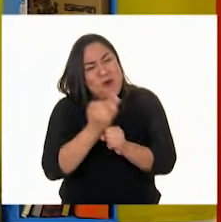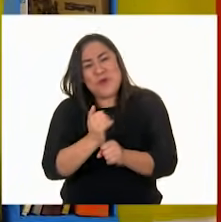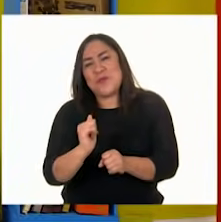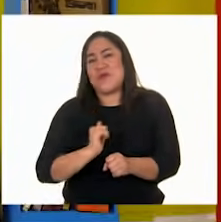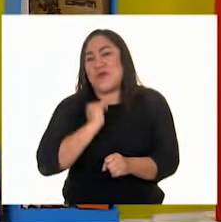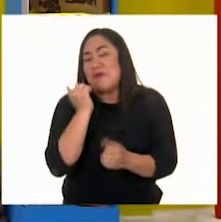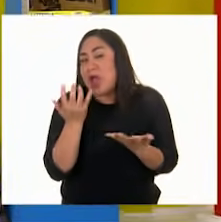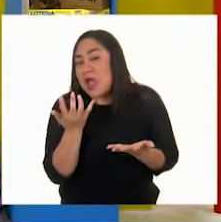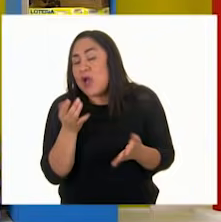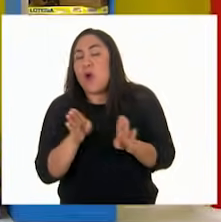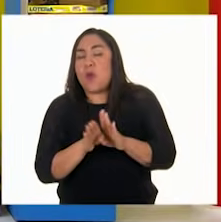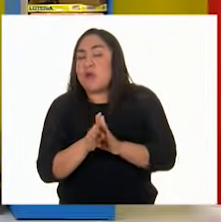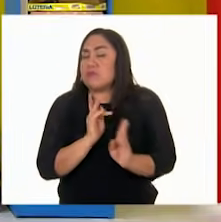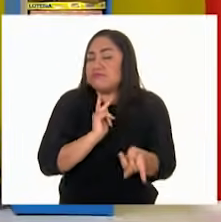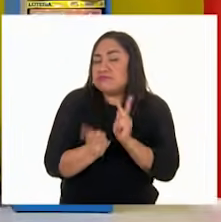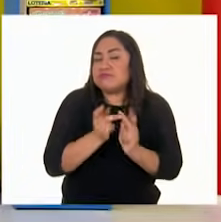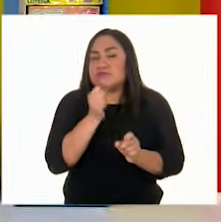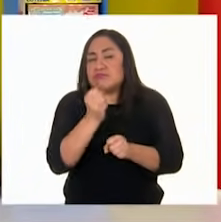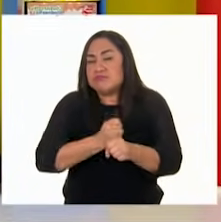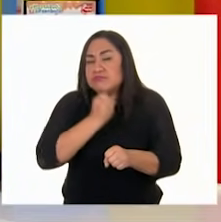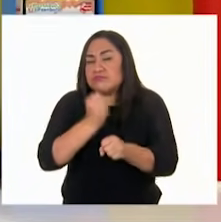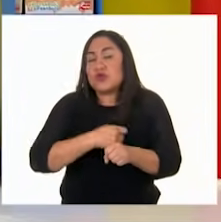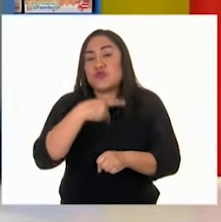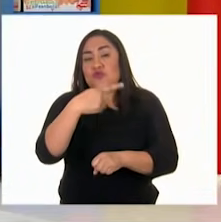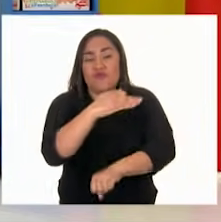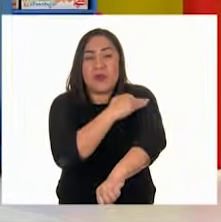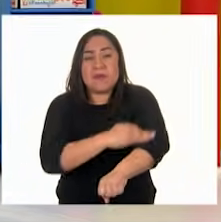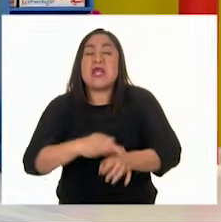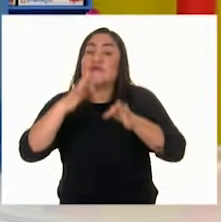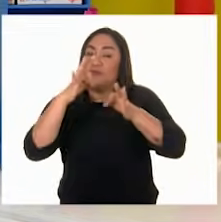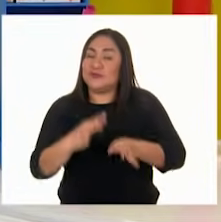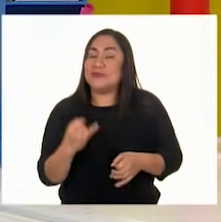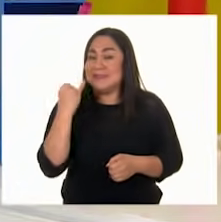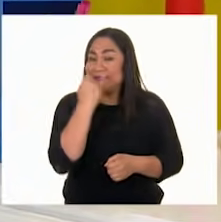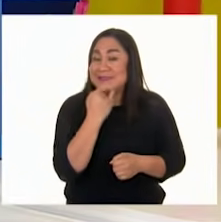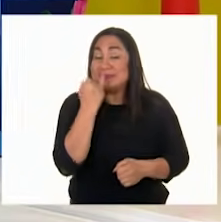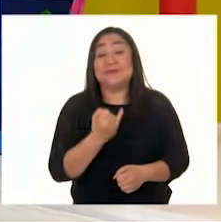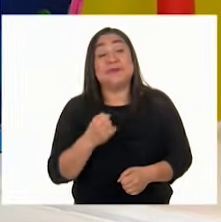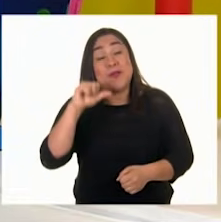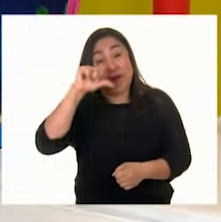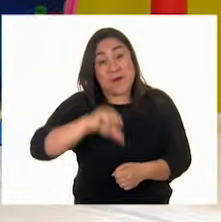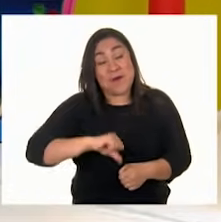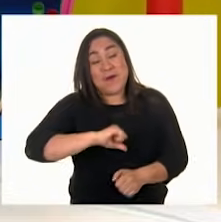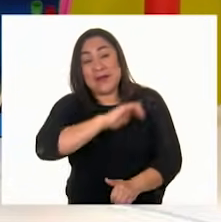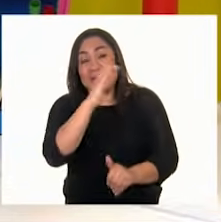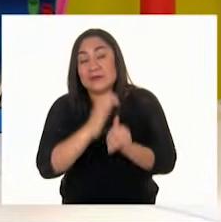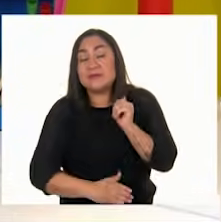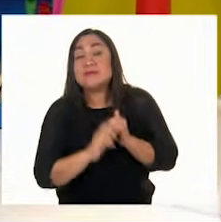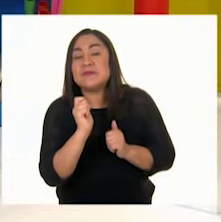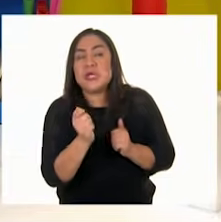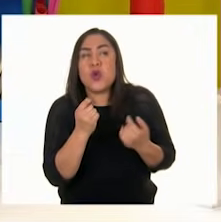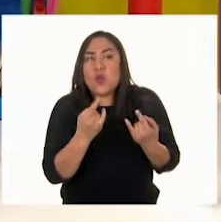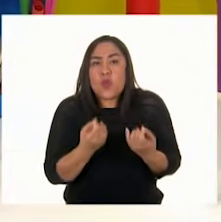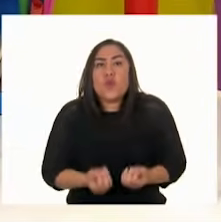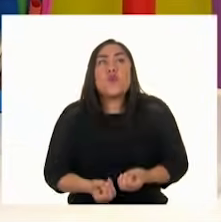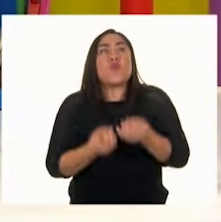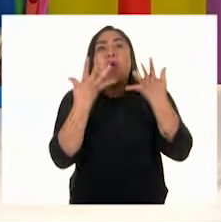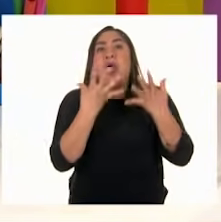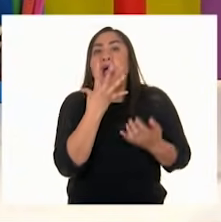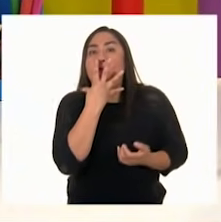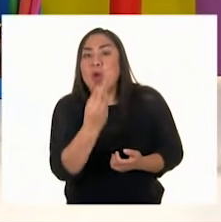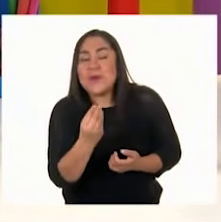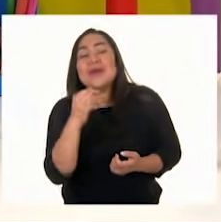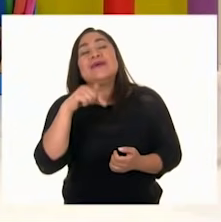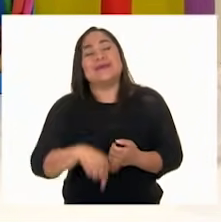momento para practicarla y platica con tu familia en tu lengua materna. Por hoy, hemos terminado con ¿cuántos lobos? En